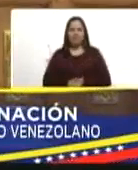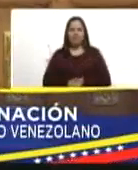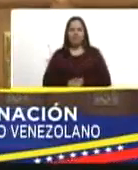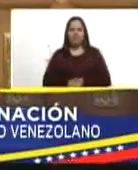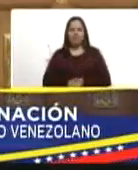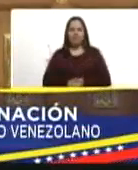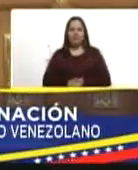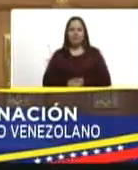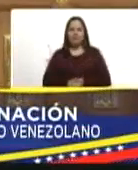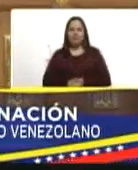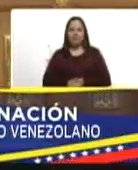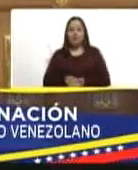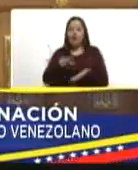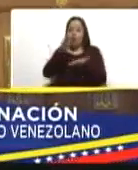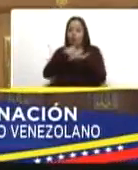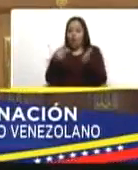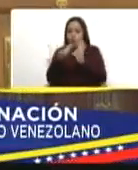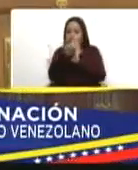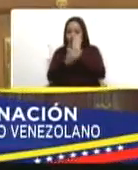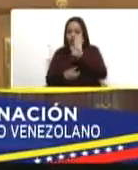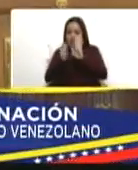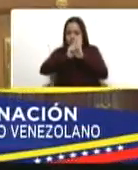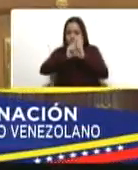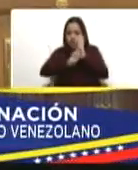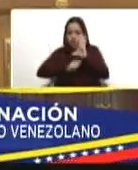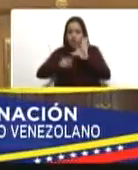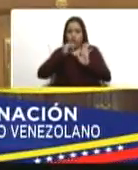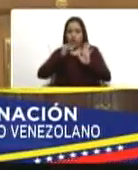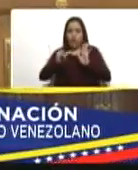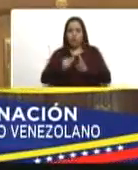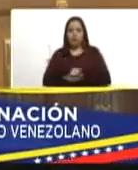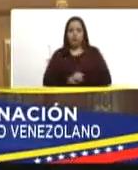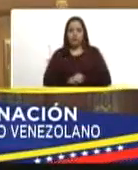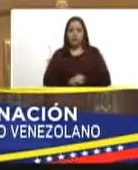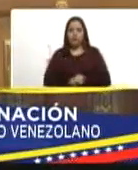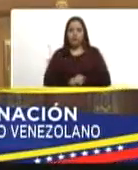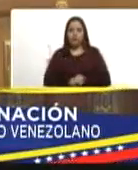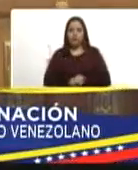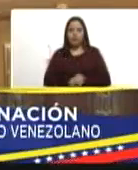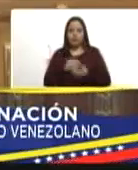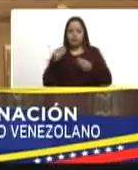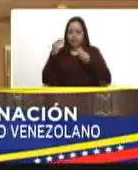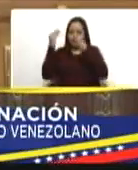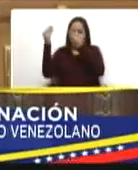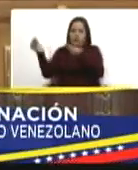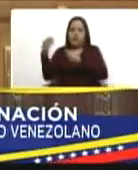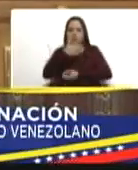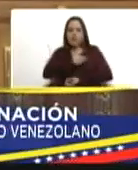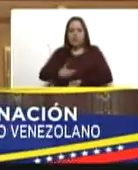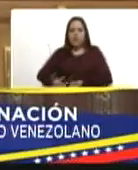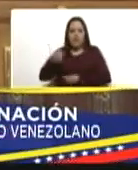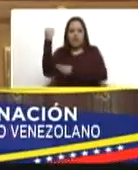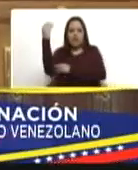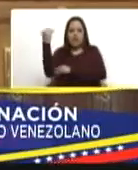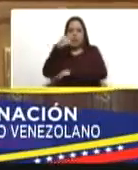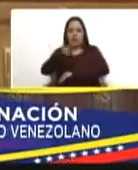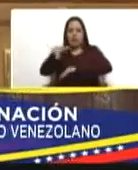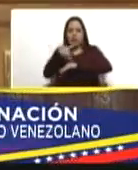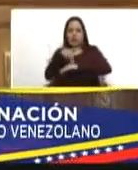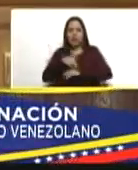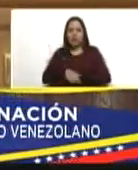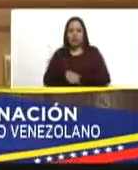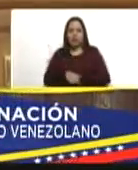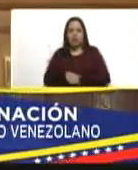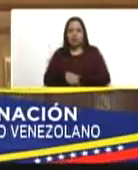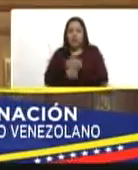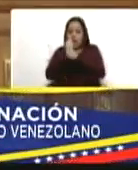leerlo del informe al presidente de la asamblea nacional y espero